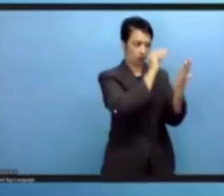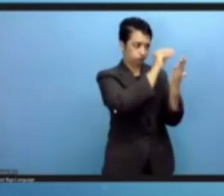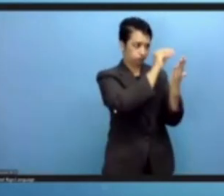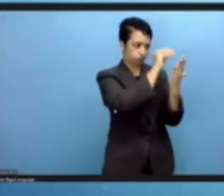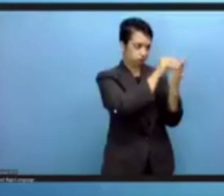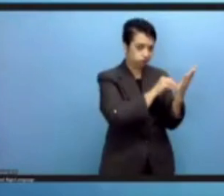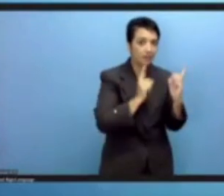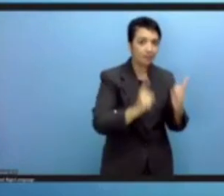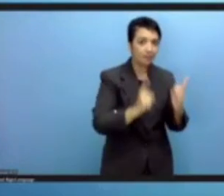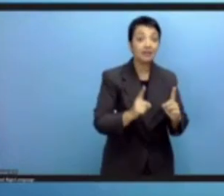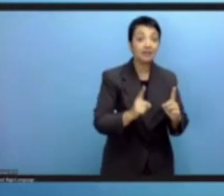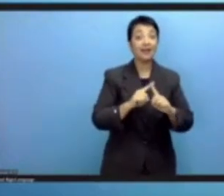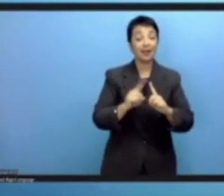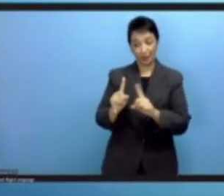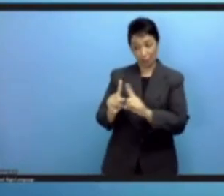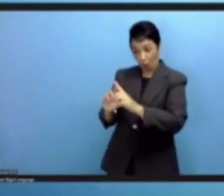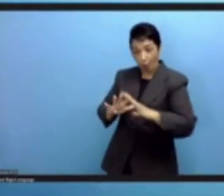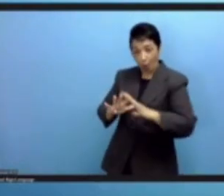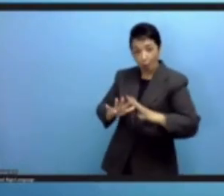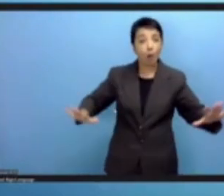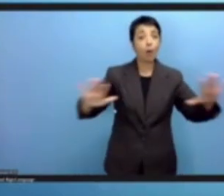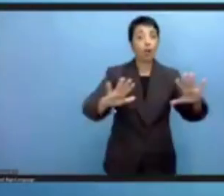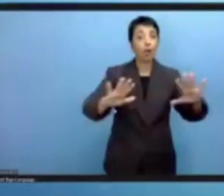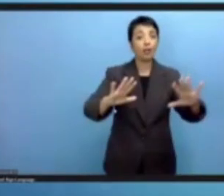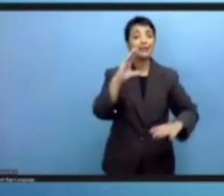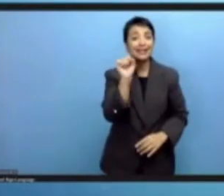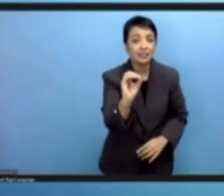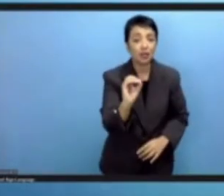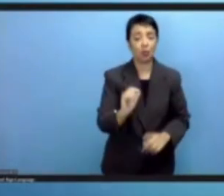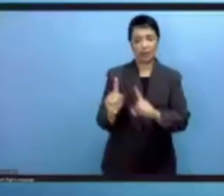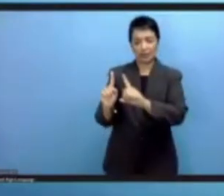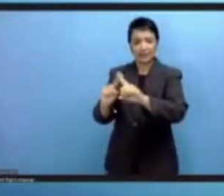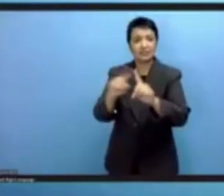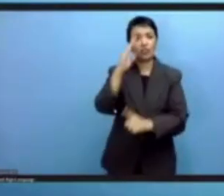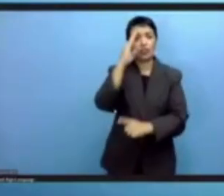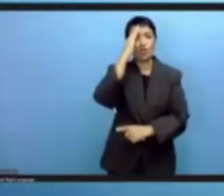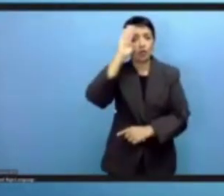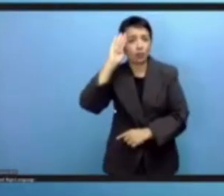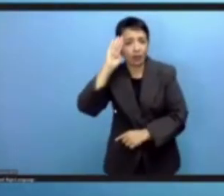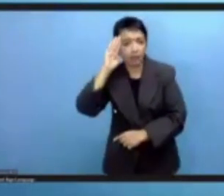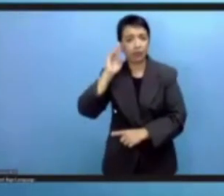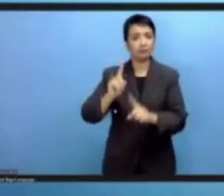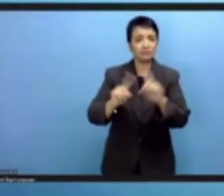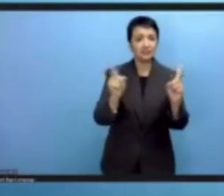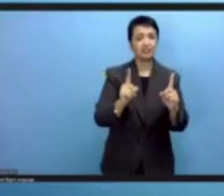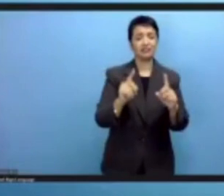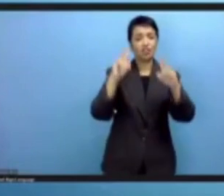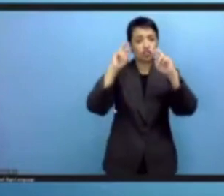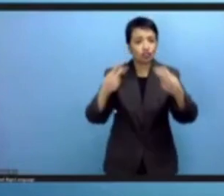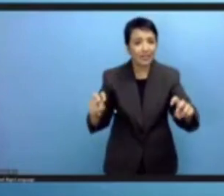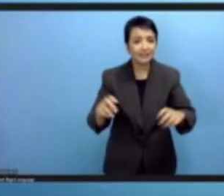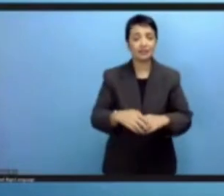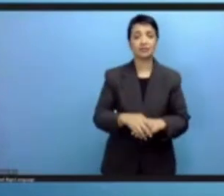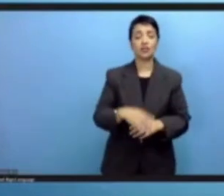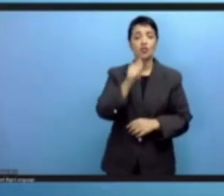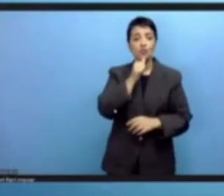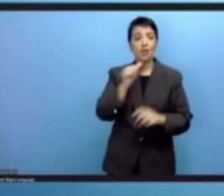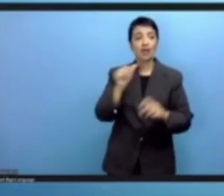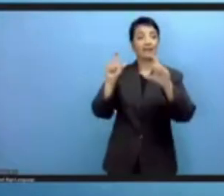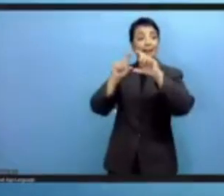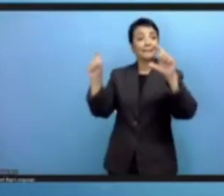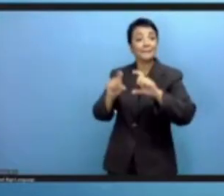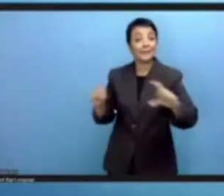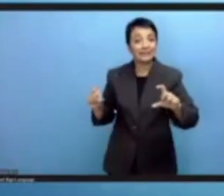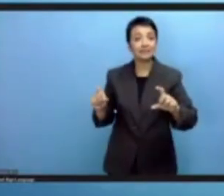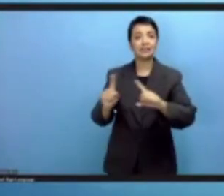deberán negociar este documento para 2024 pero todos ustedes la comunidad de múltiples partes y que esa es la academia sector